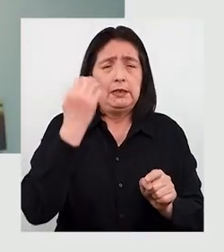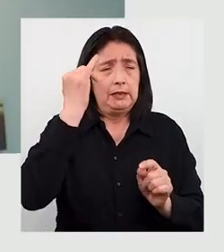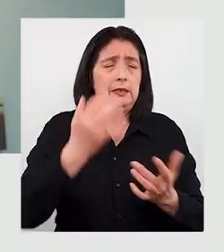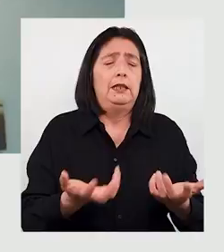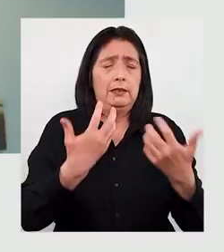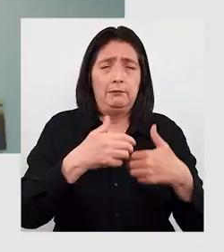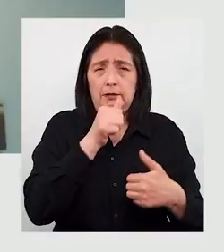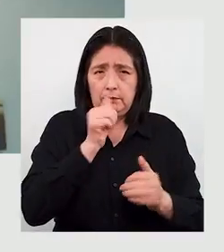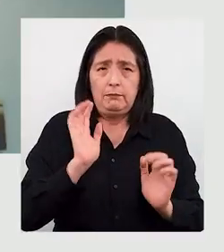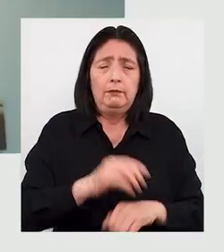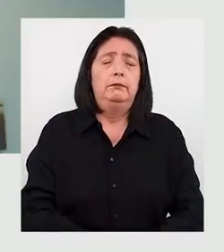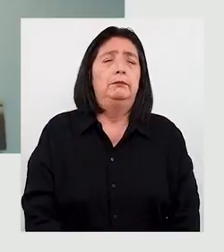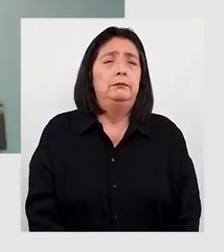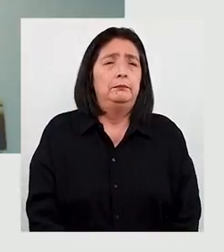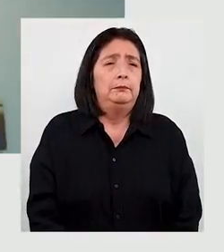iniciativas privadas.